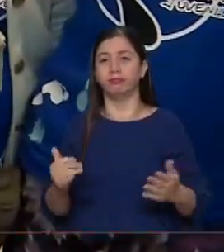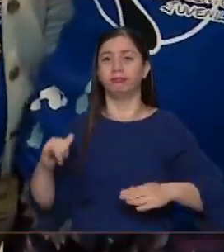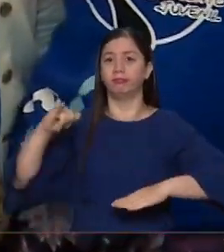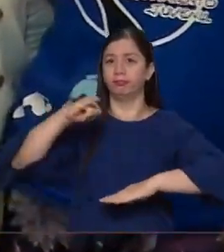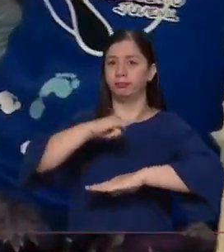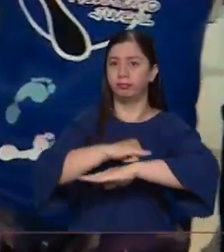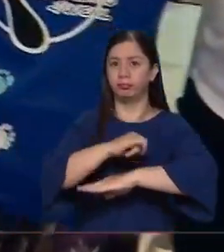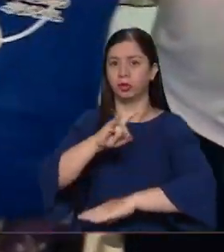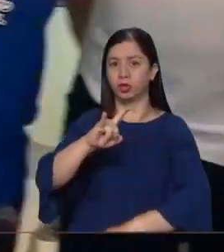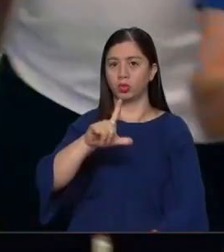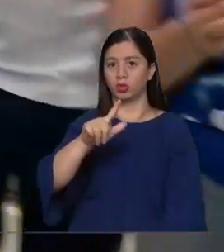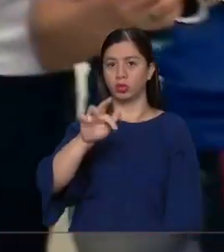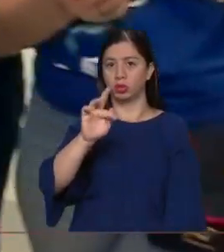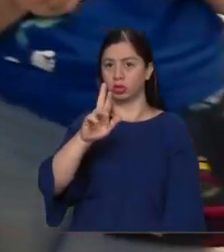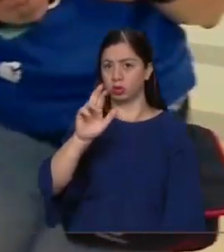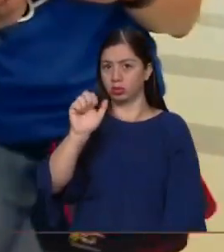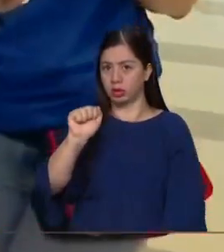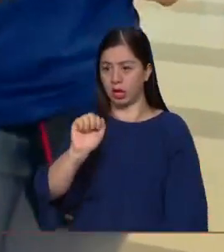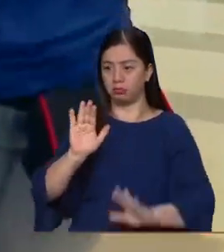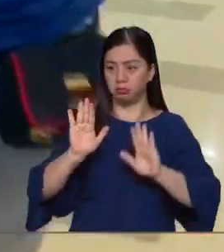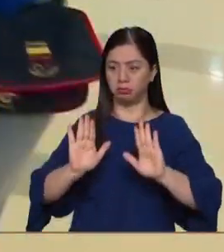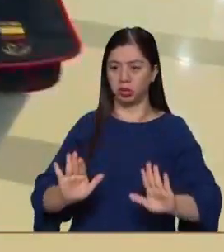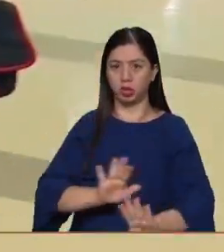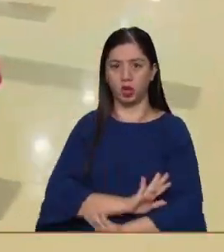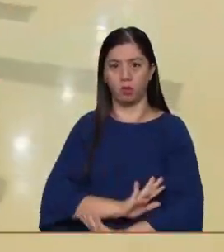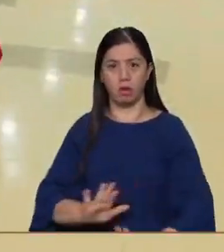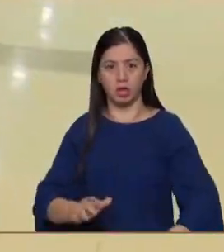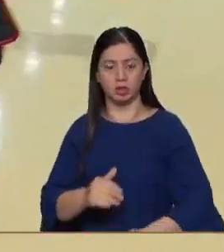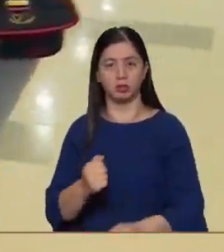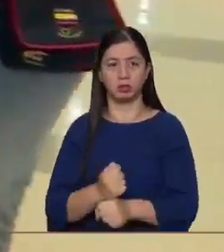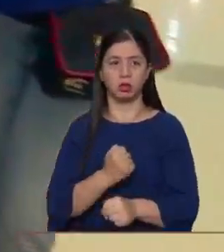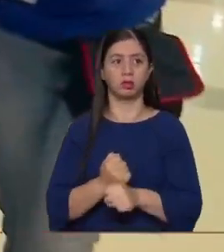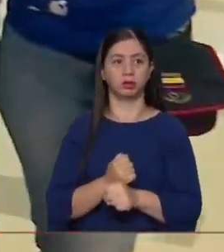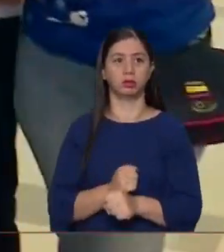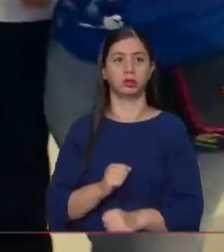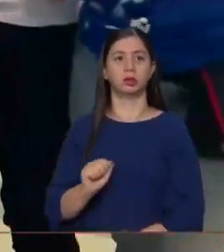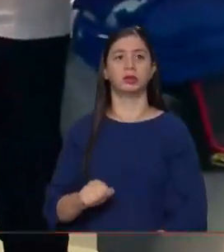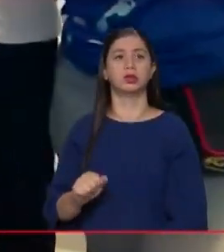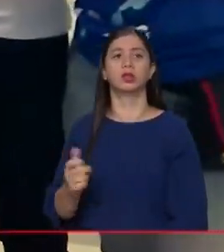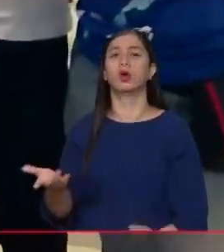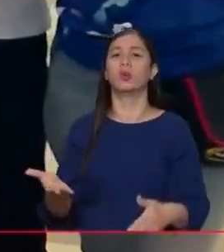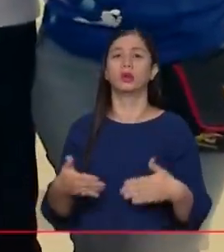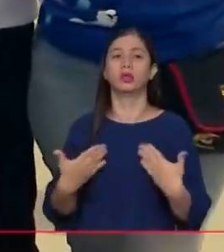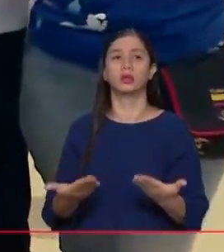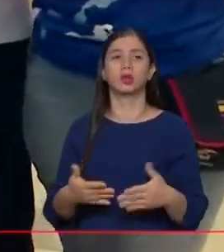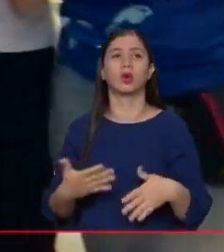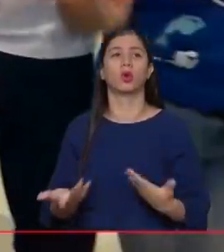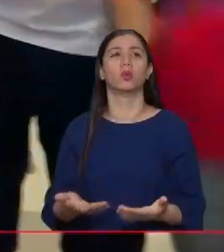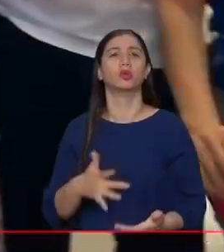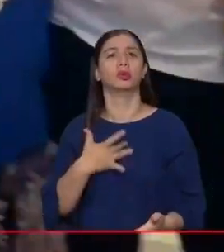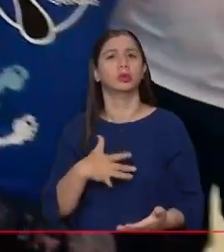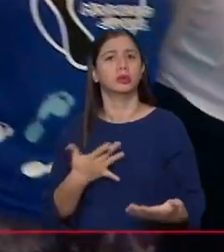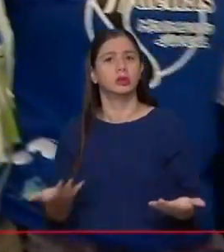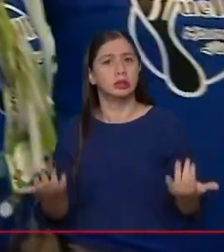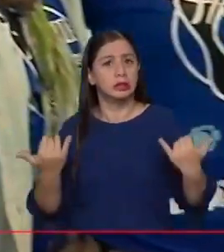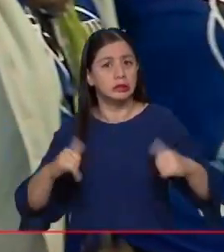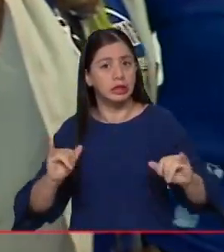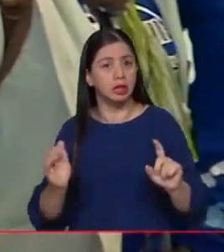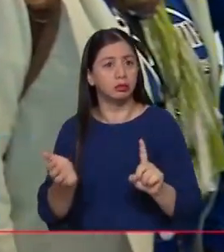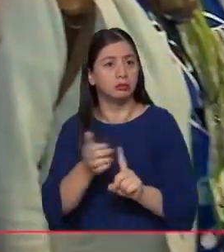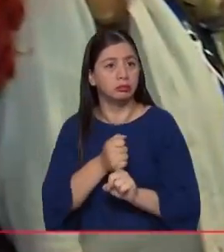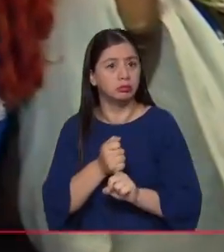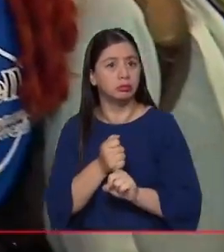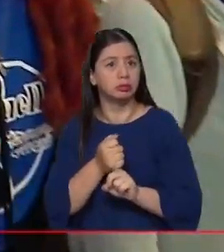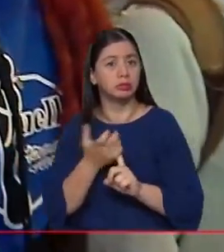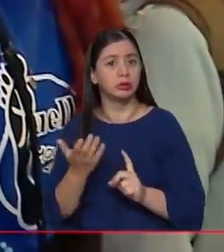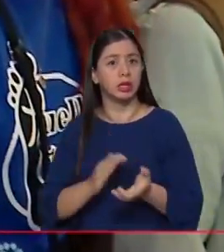Ultra pues había suspendido toda operación aérea. Sí, señora, ya voy con usted. Sí, señora, ¿cómo me le va? ¿Cómo le resultó a ustedes? ¿Ya lograron